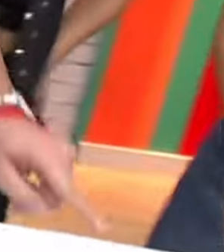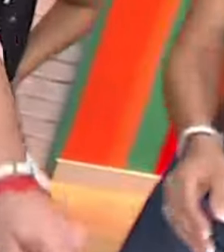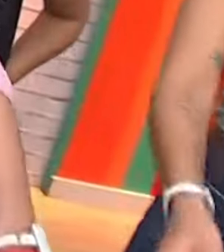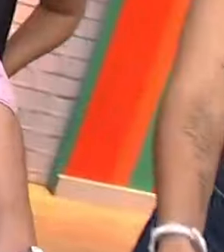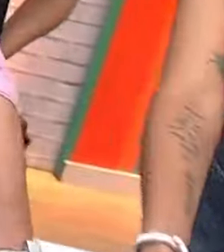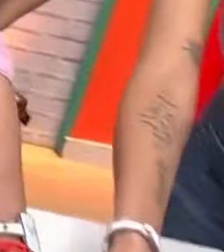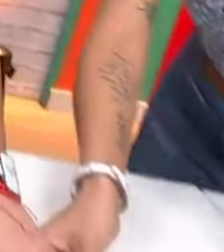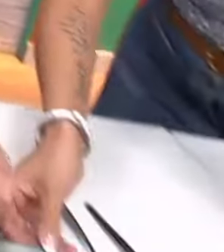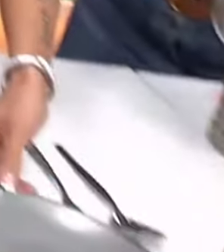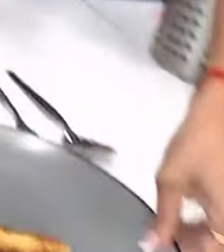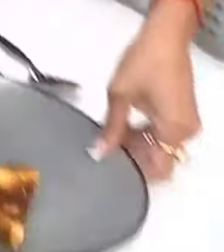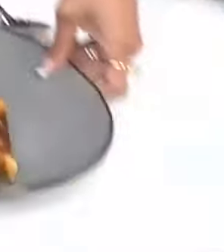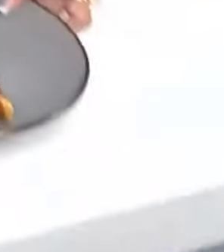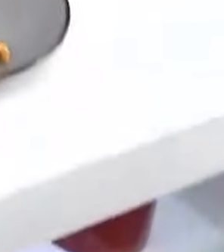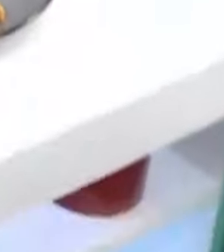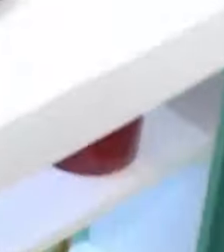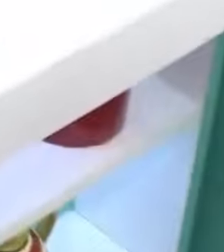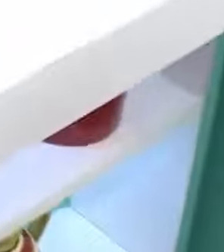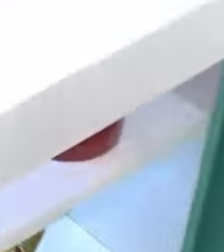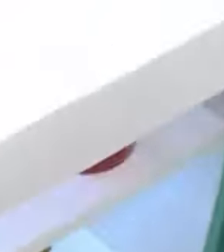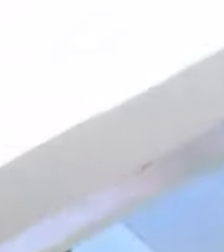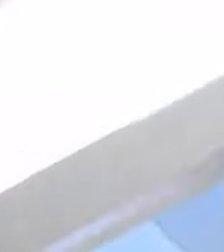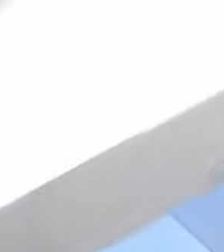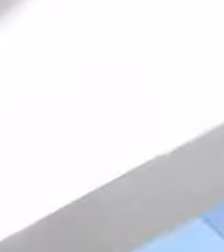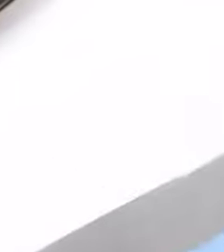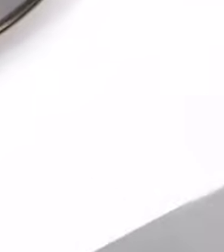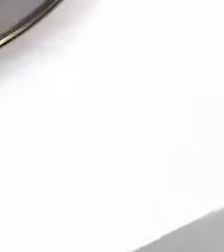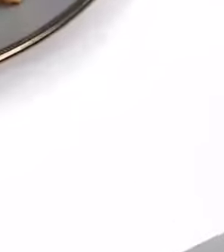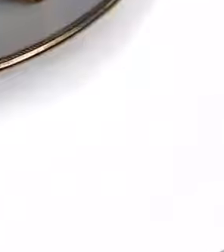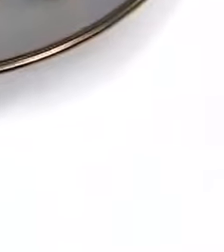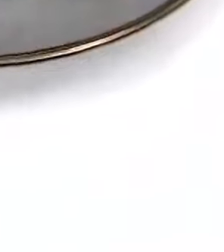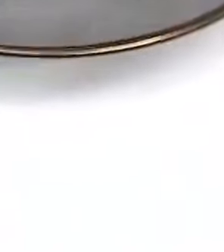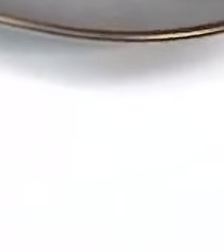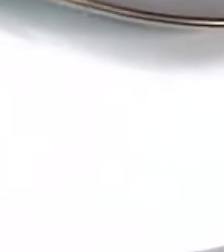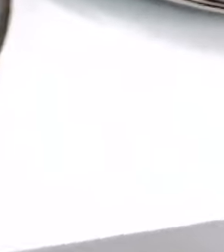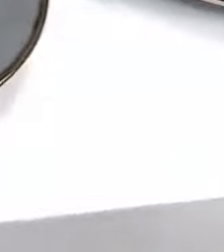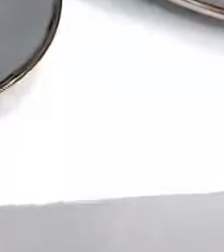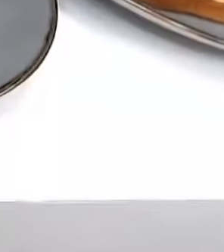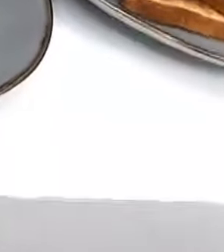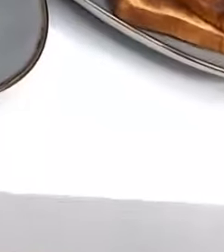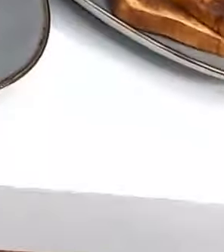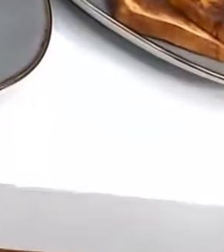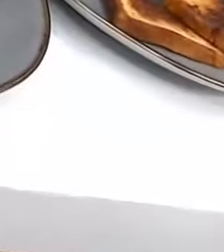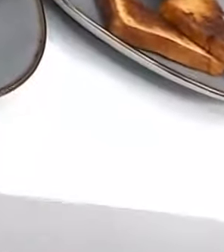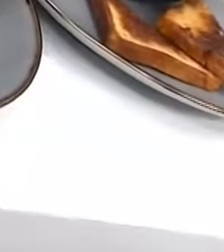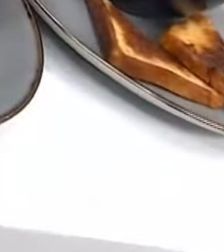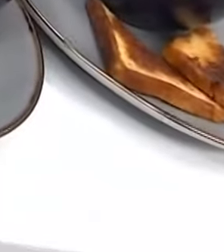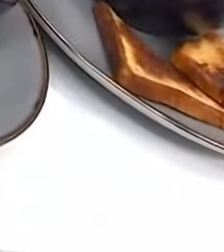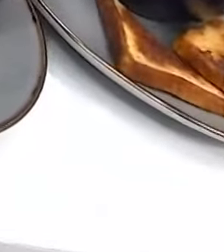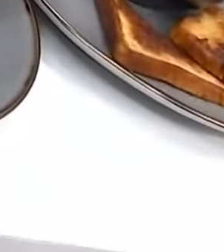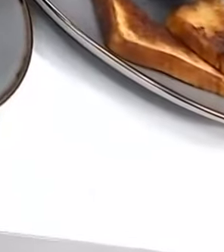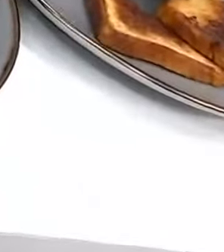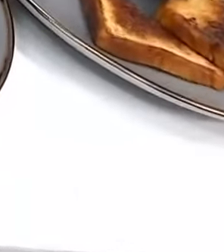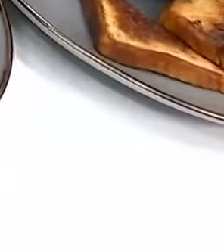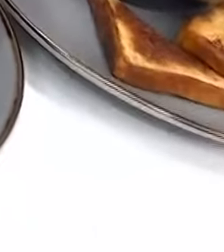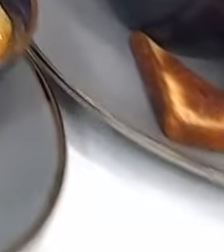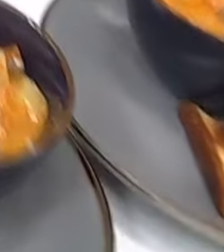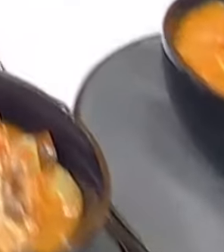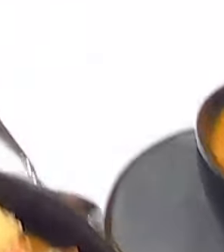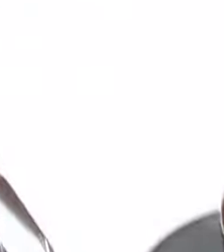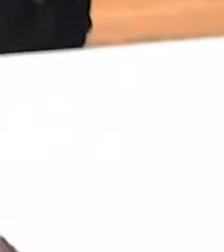se dan cuenta, mira, acá hay dos panes. Sí, pues porque acá hay cuatro y acá hay cuatro. Hay que emparejarlo. Ven, dame dos acá. Dame. Y mira, ¿y esos dos panes sabes dónde están? Yo te voy a